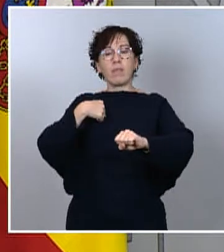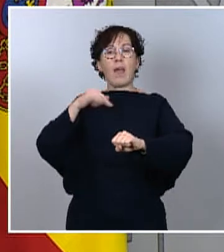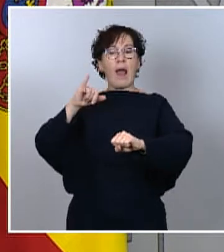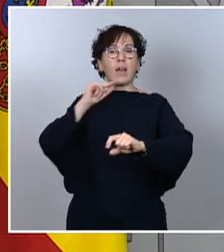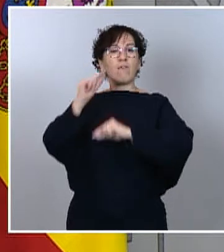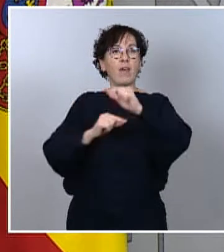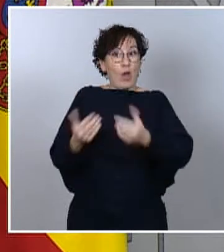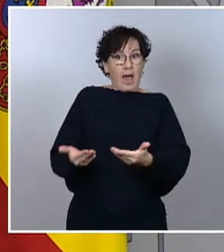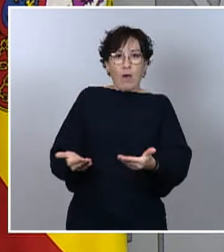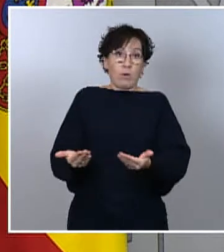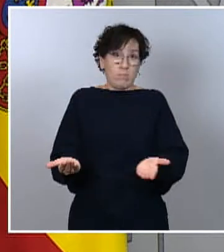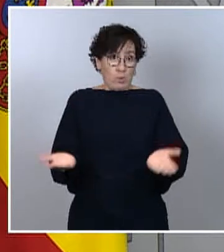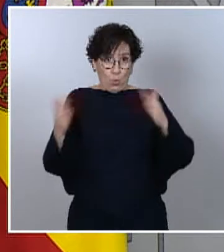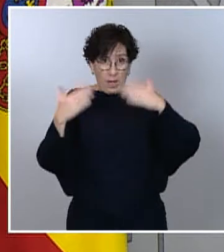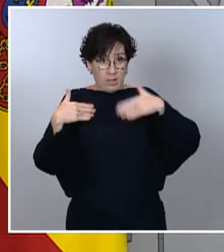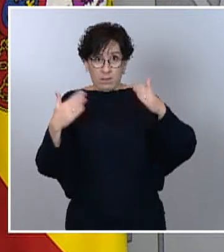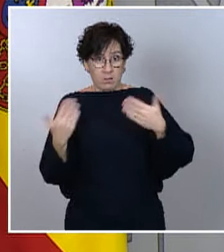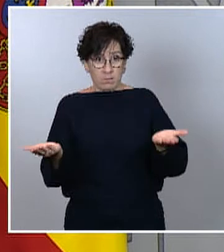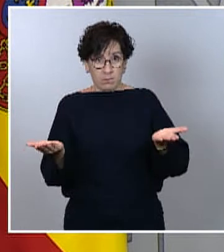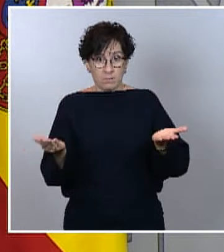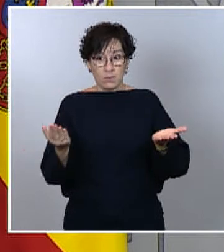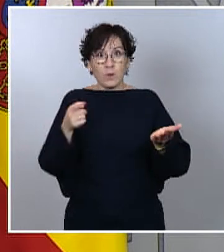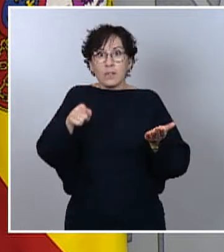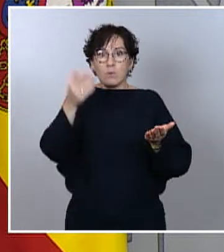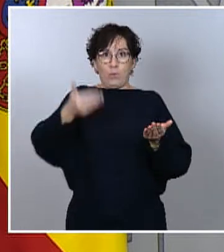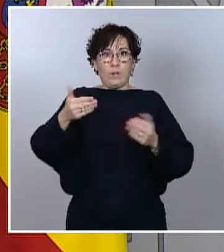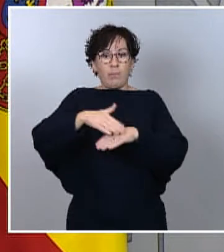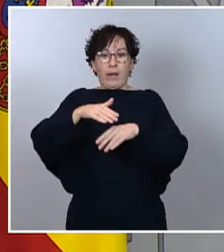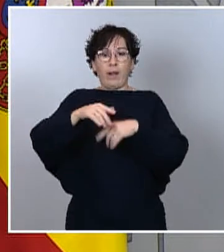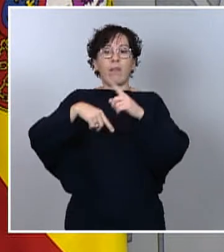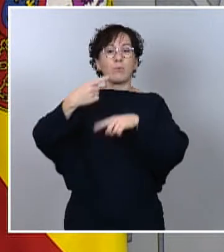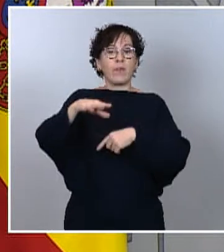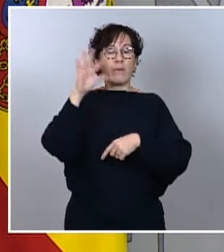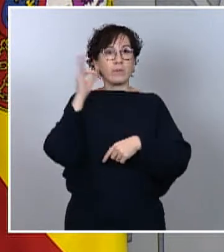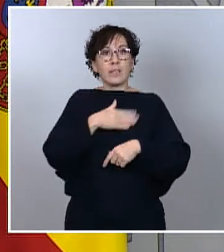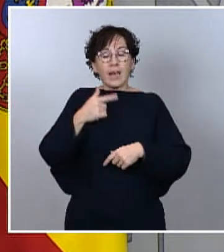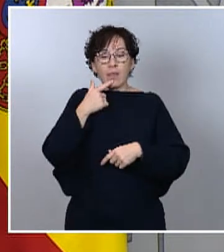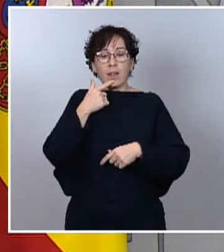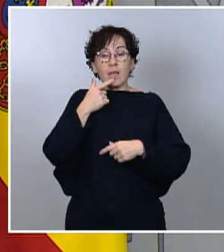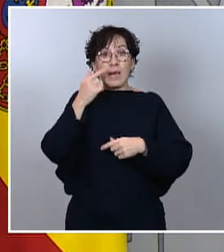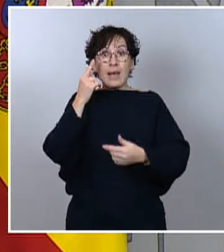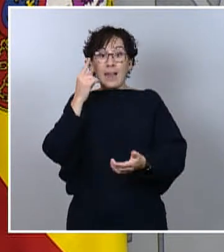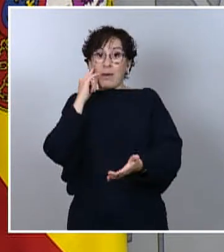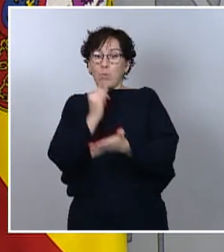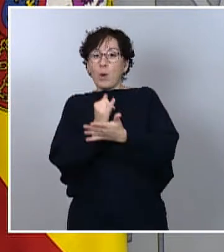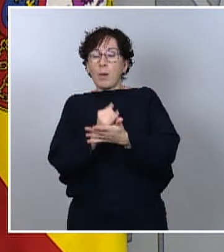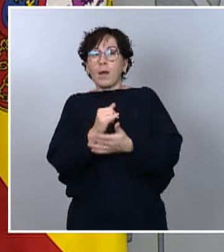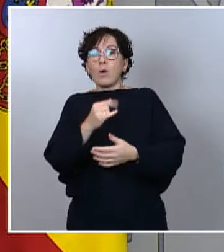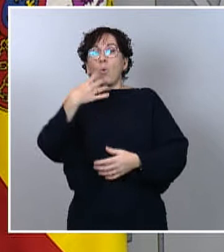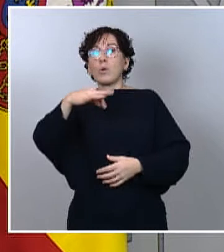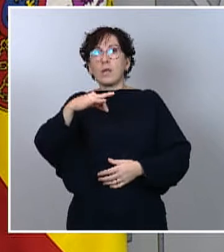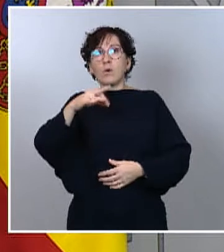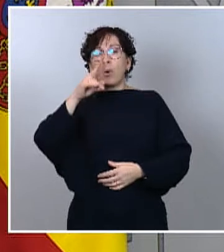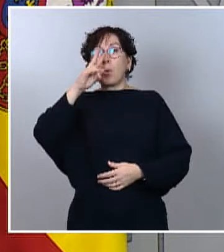importante para la toma de decisiones. Solo sirven para estimar si en un momento dado se ha pasado